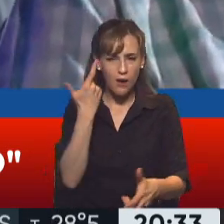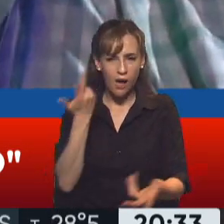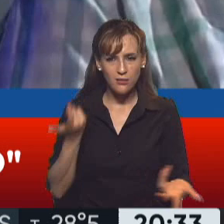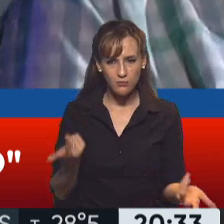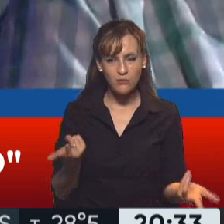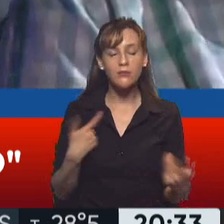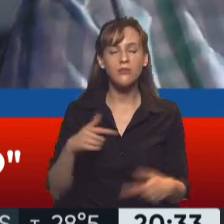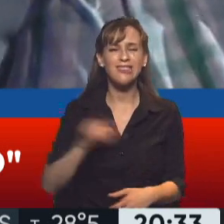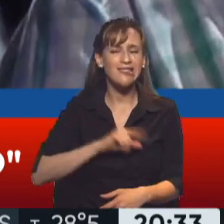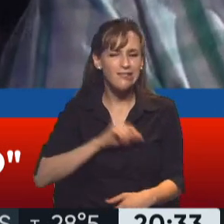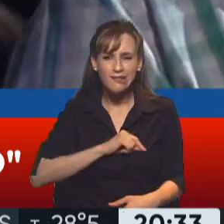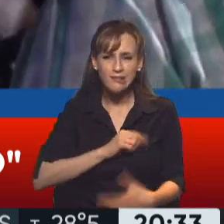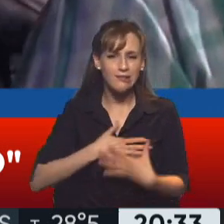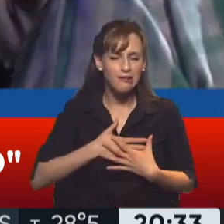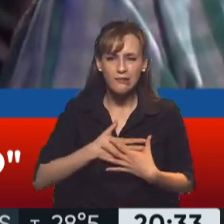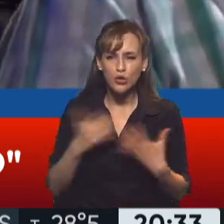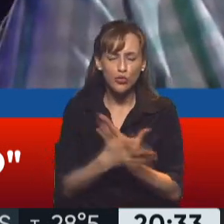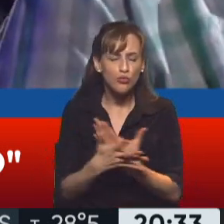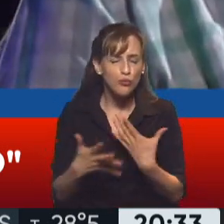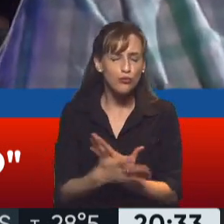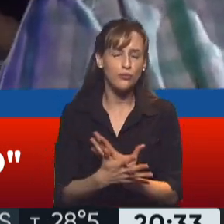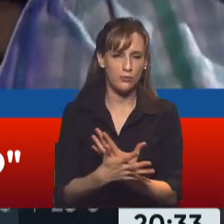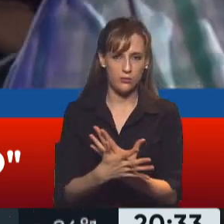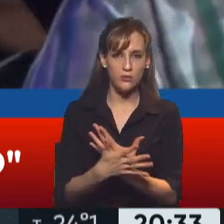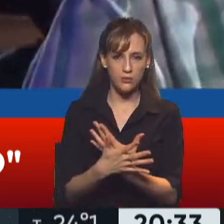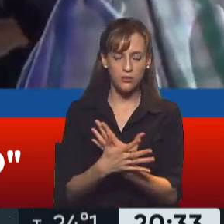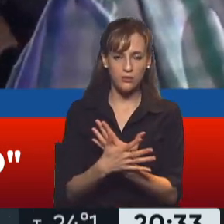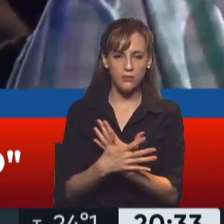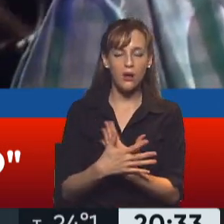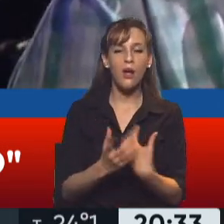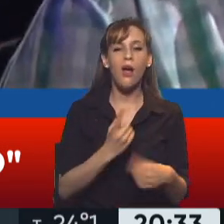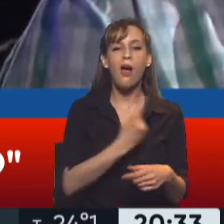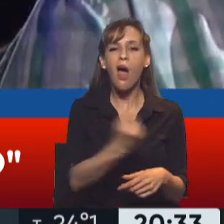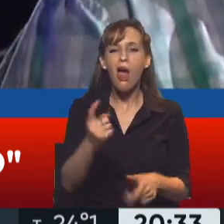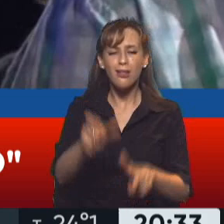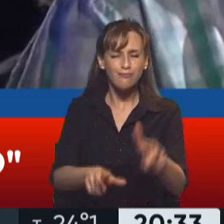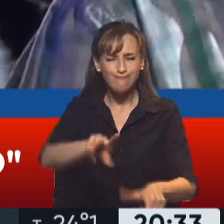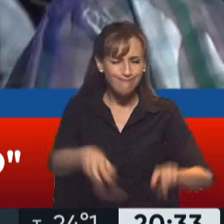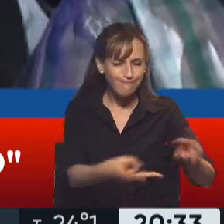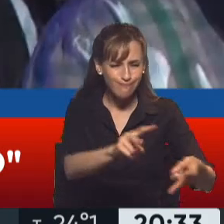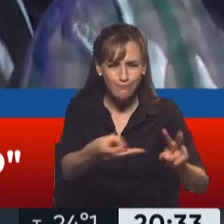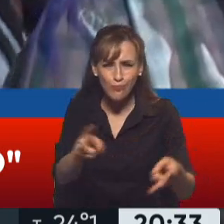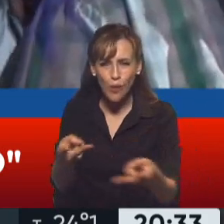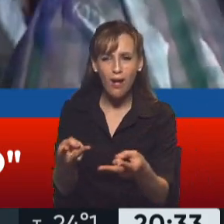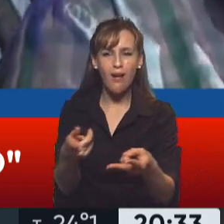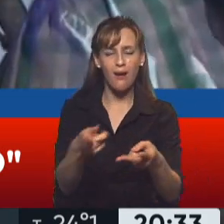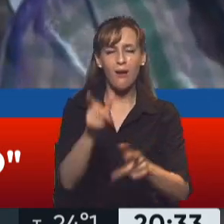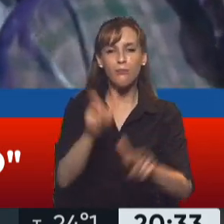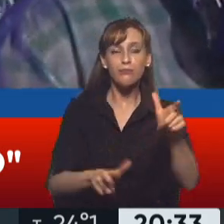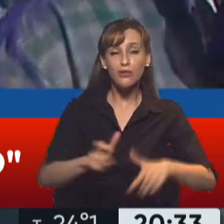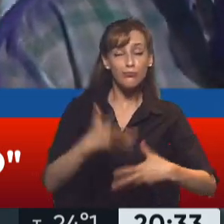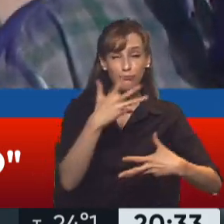tanto el dolor y tanto lo que padecimos. Con cada hermano o hermana muerto, con cada hermano o hermana